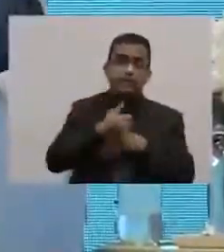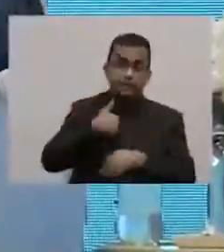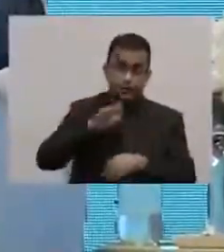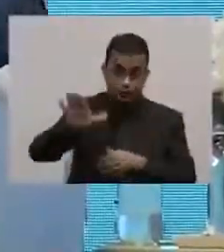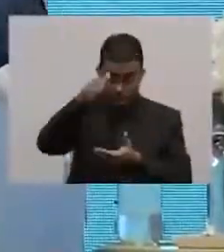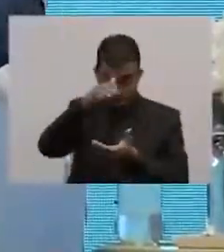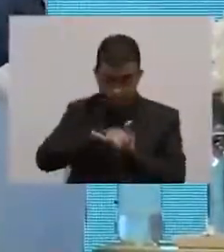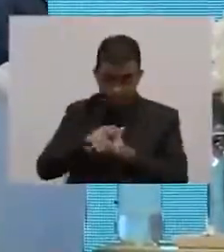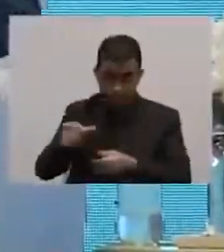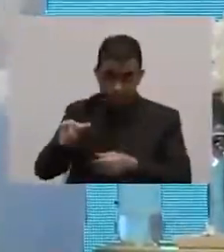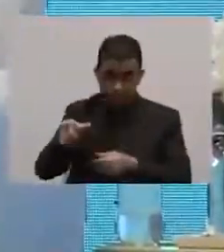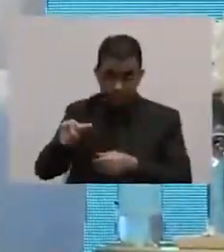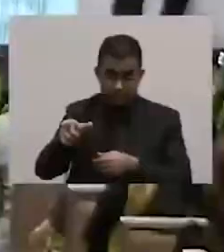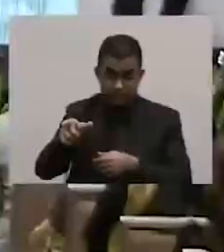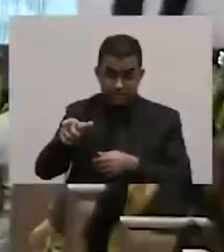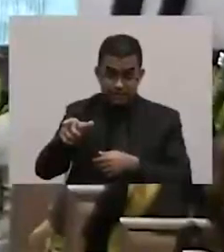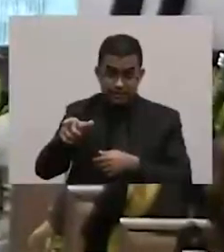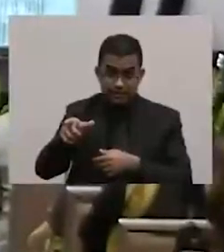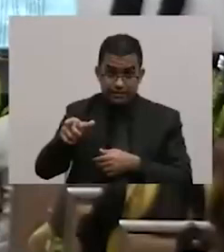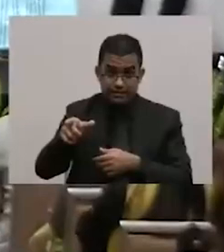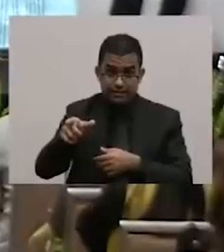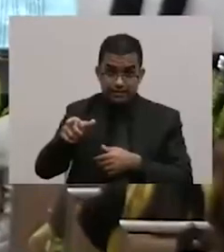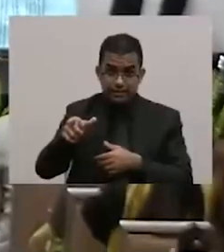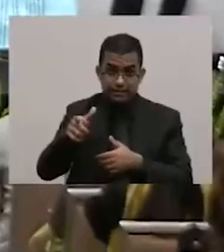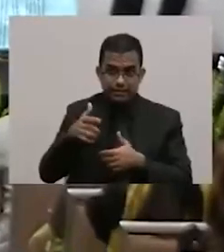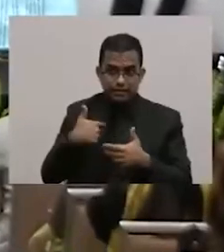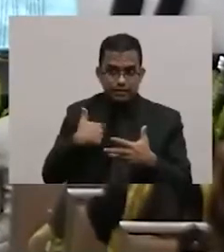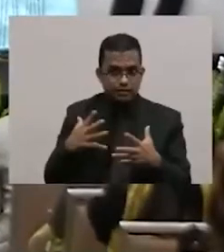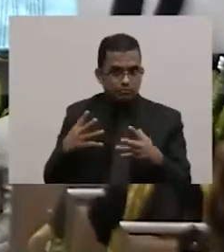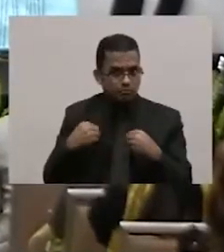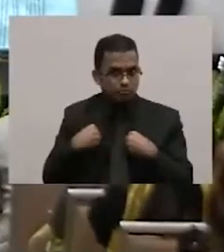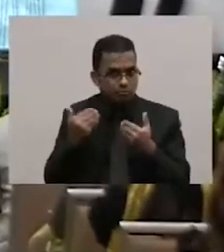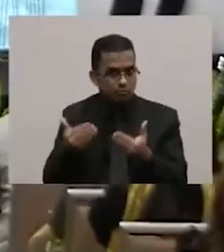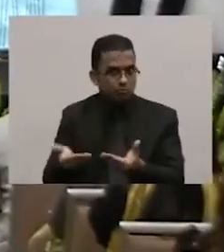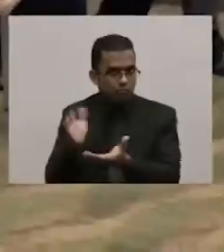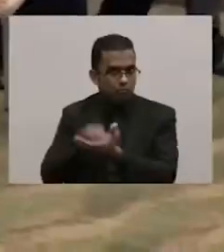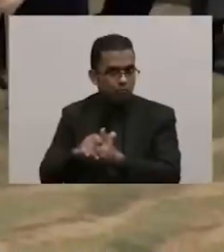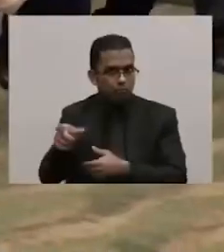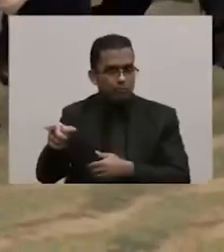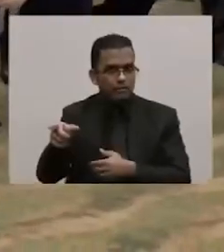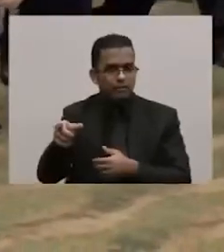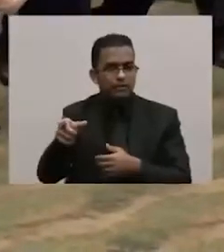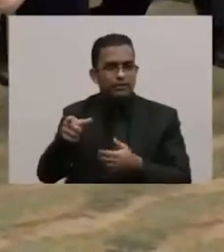me lo tomaría. Y ahí se acabó el debate. Por tanto,